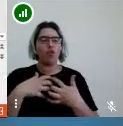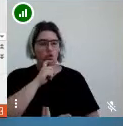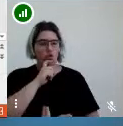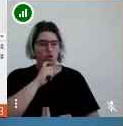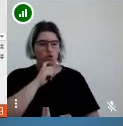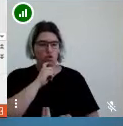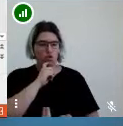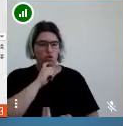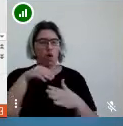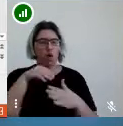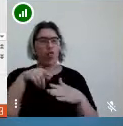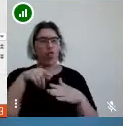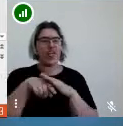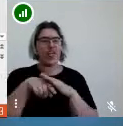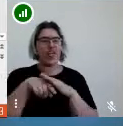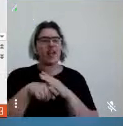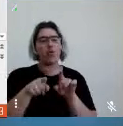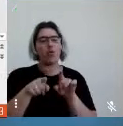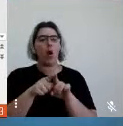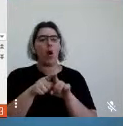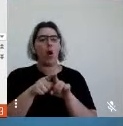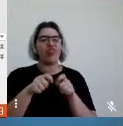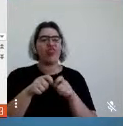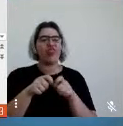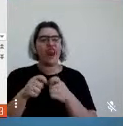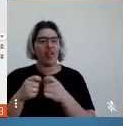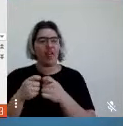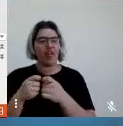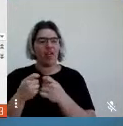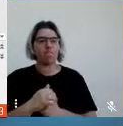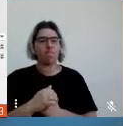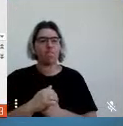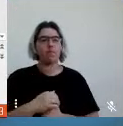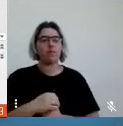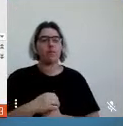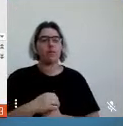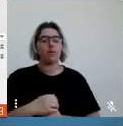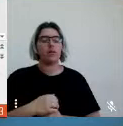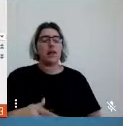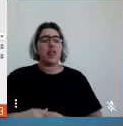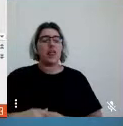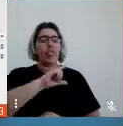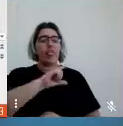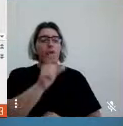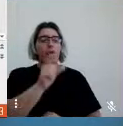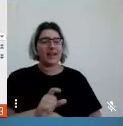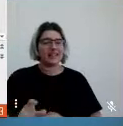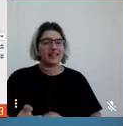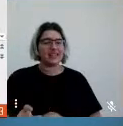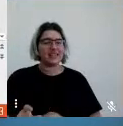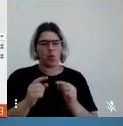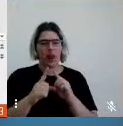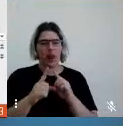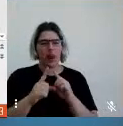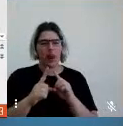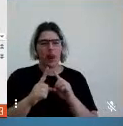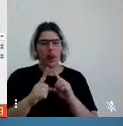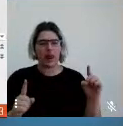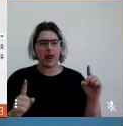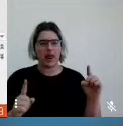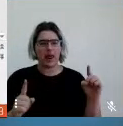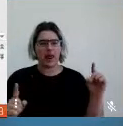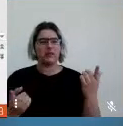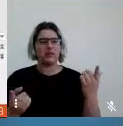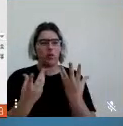degradación y digestión de los alimentos. Nuestro tubo digestivo es un largo conducto cubierto de